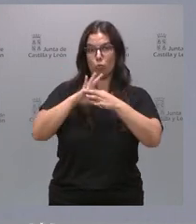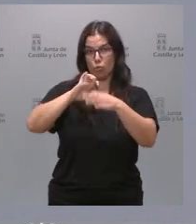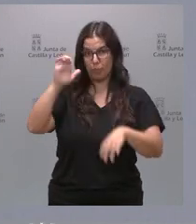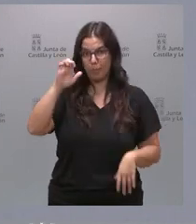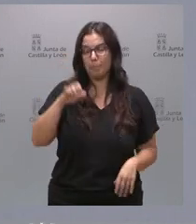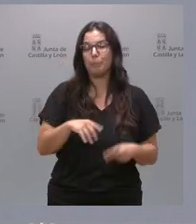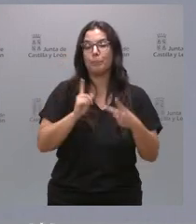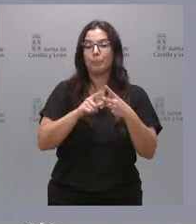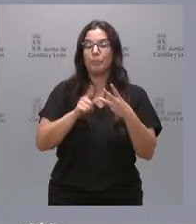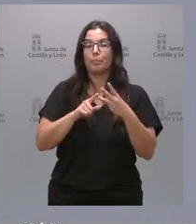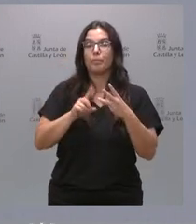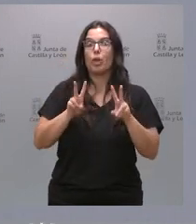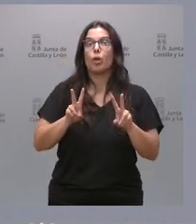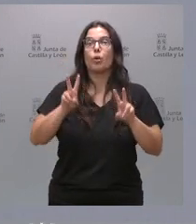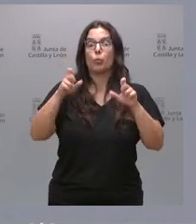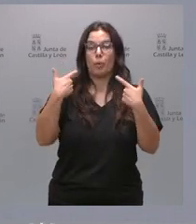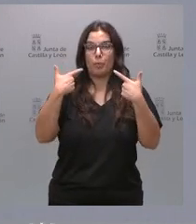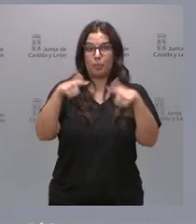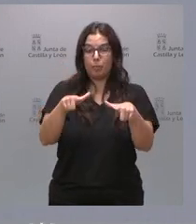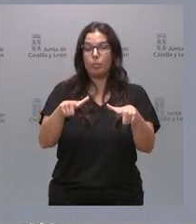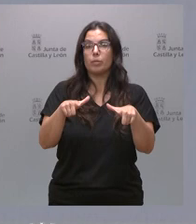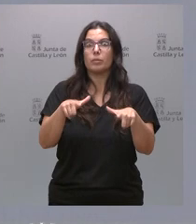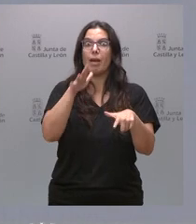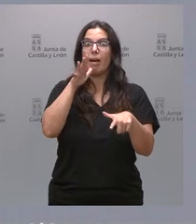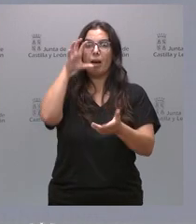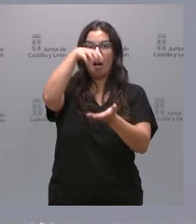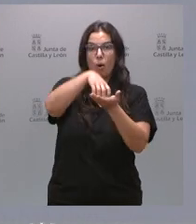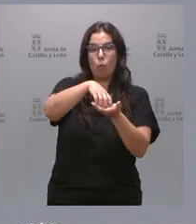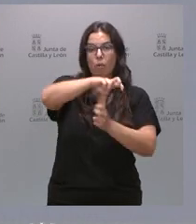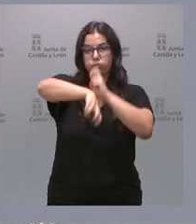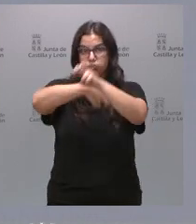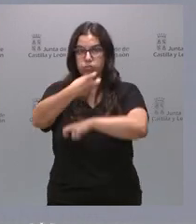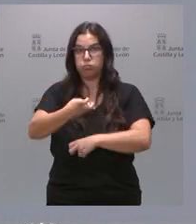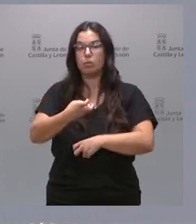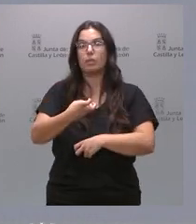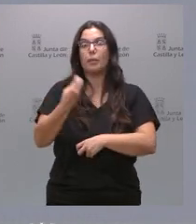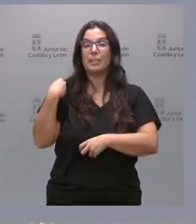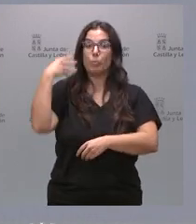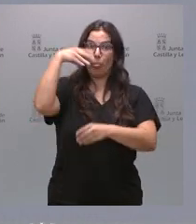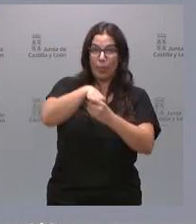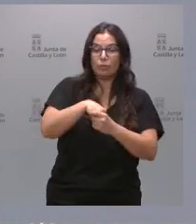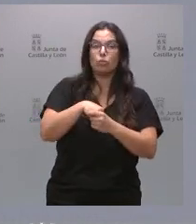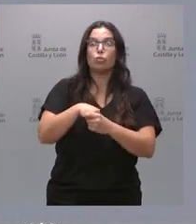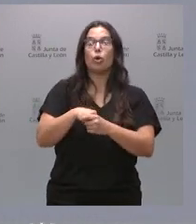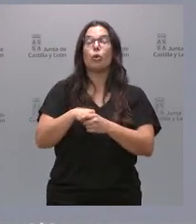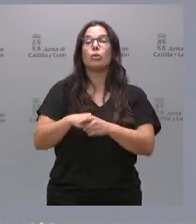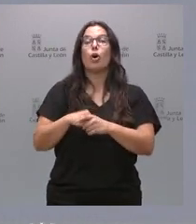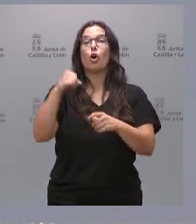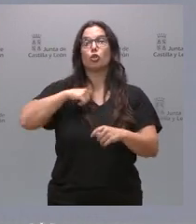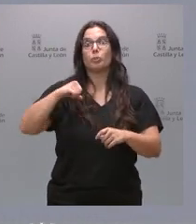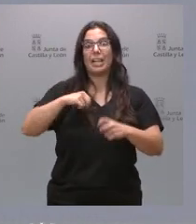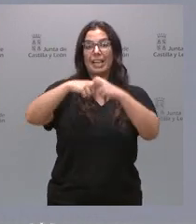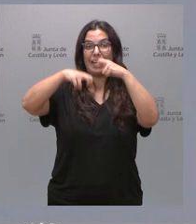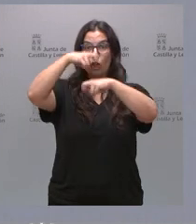la nueva planta de tratamiento especializado a potable para la unidad hemodiálisis del Hospital Universitario del río Ortega